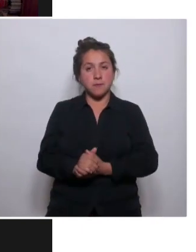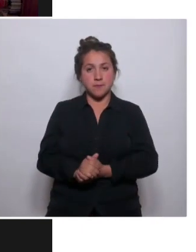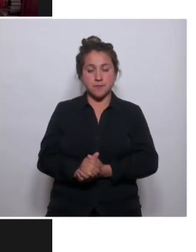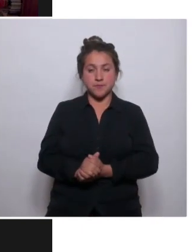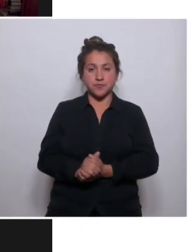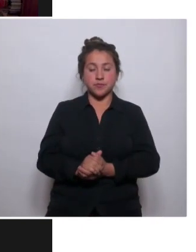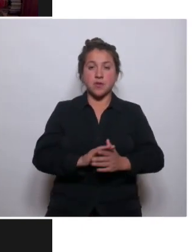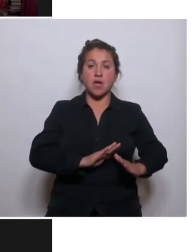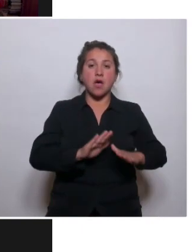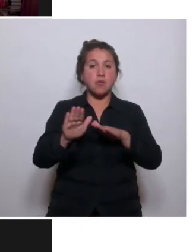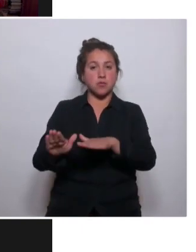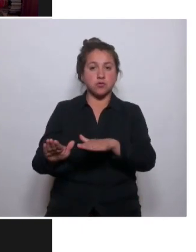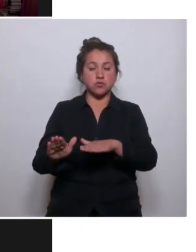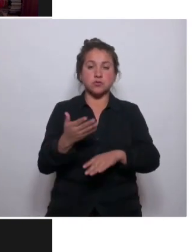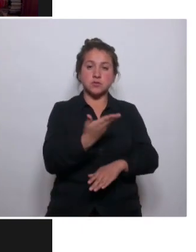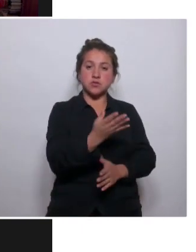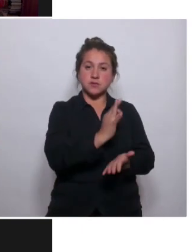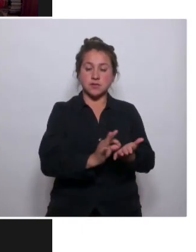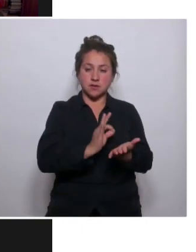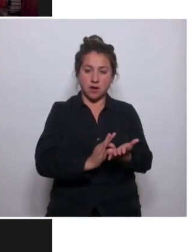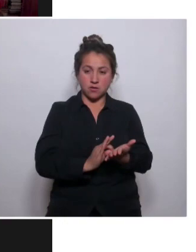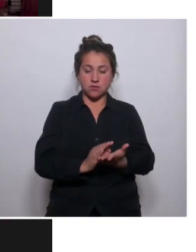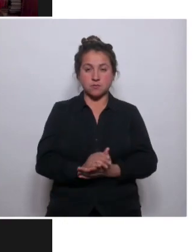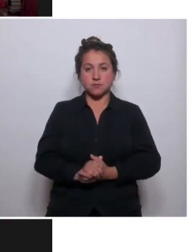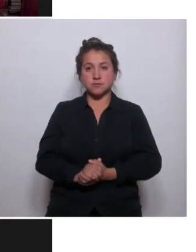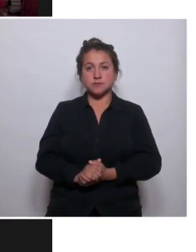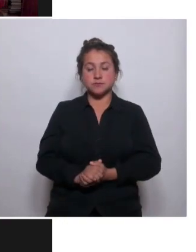A favor, señor secretario.